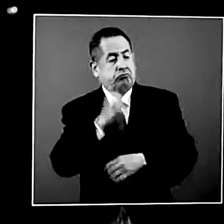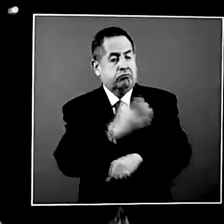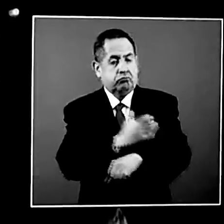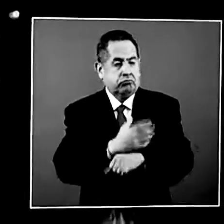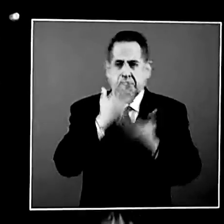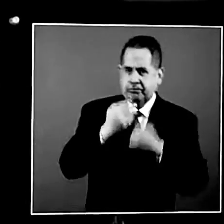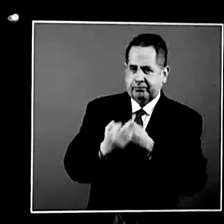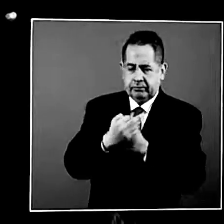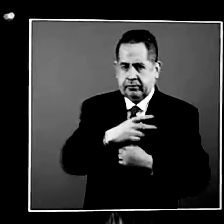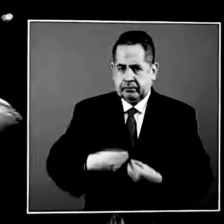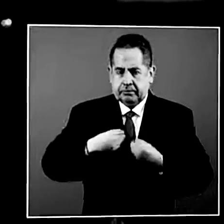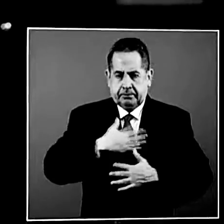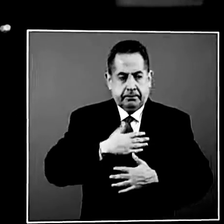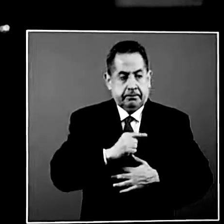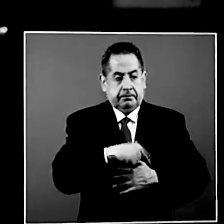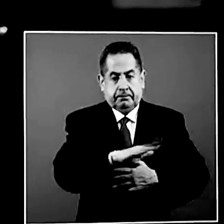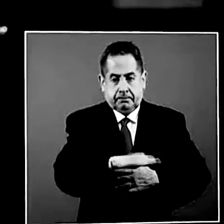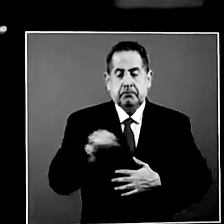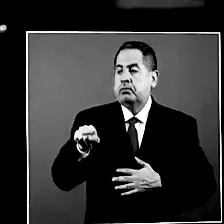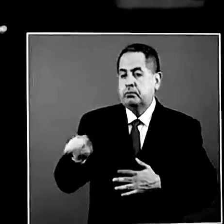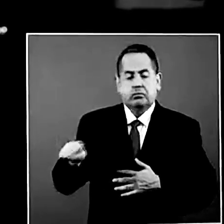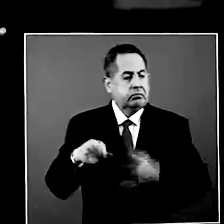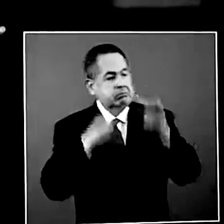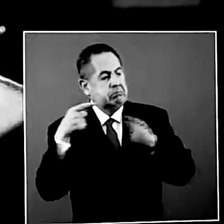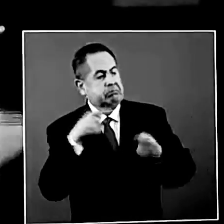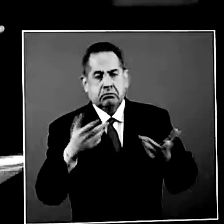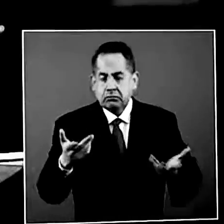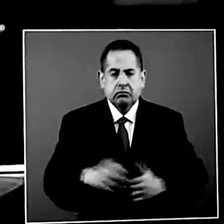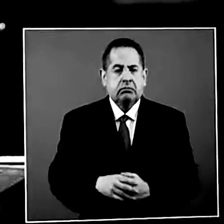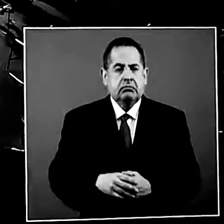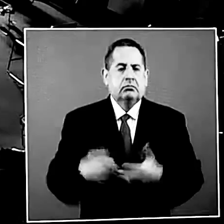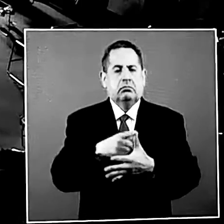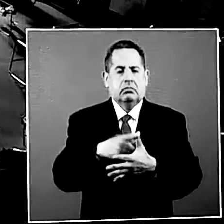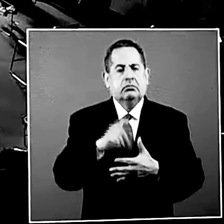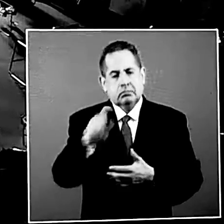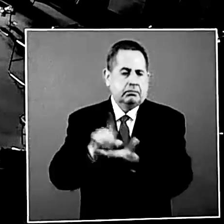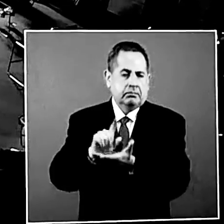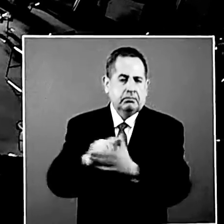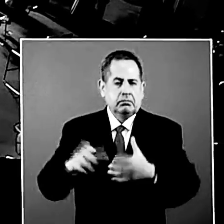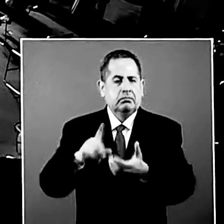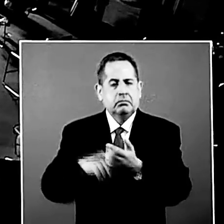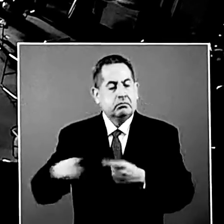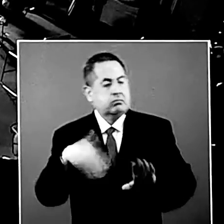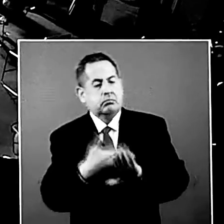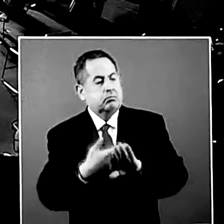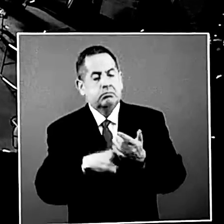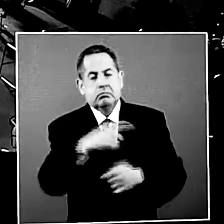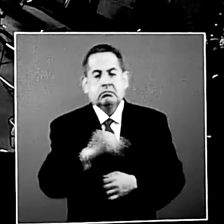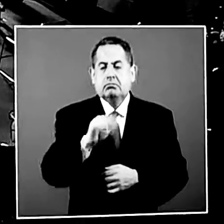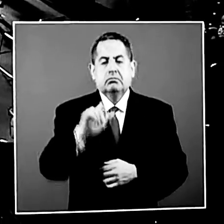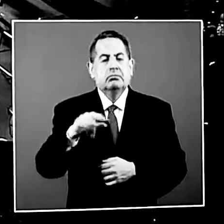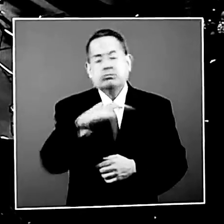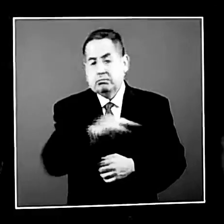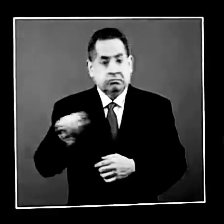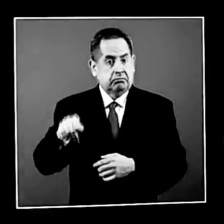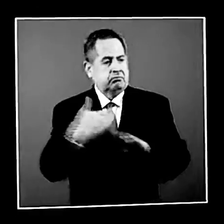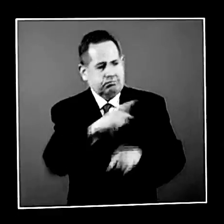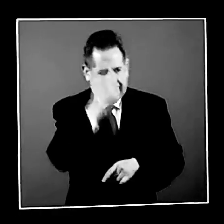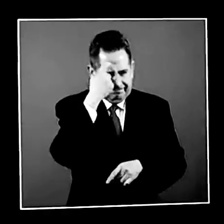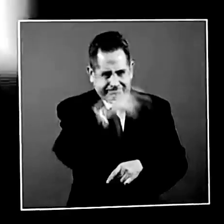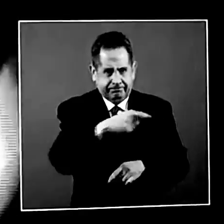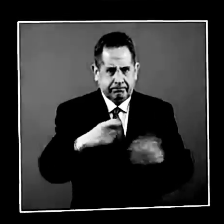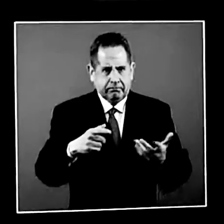poder defenderse porque está luchando por su vida, afirma cosas sin sustento. La otra, pues bueno, también en su cuenta oficial de Twitter, donde agrede a la compañera Isabel Arvide, en donde le dice, ubícate